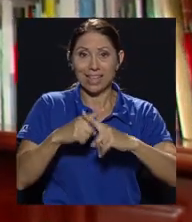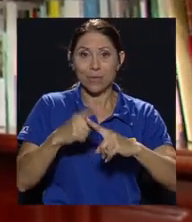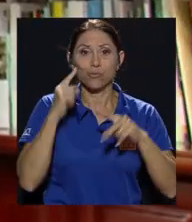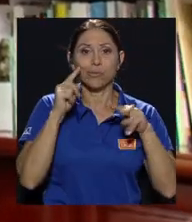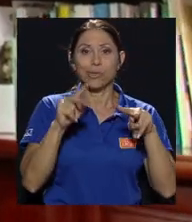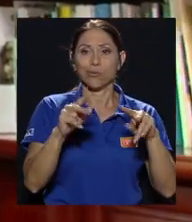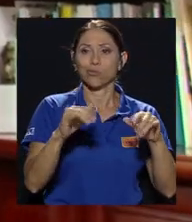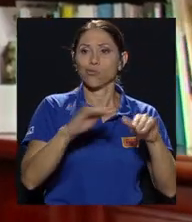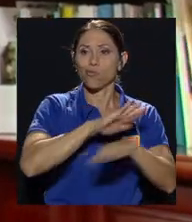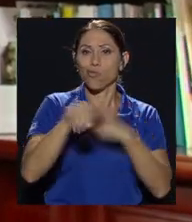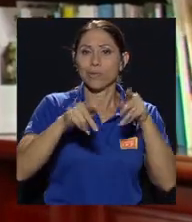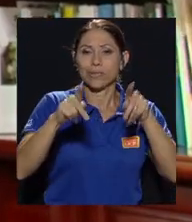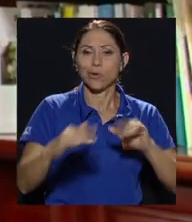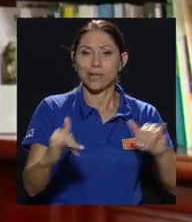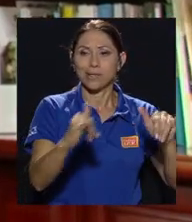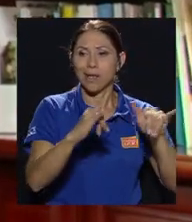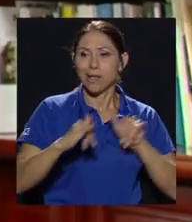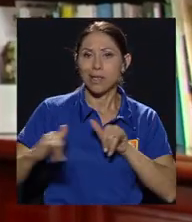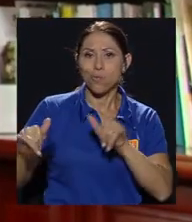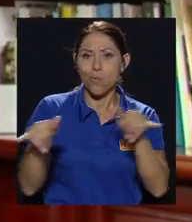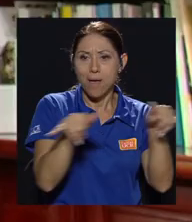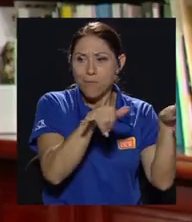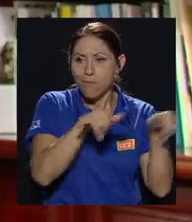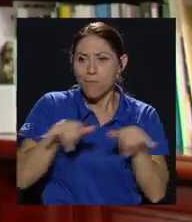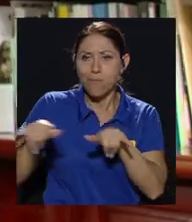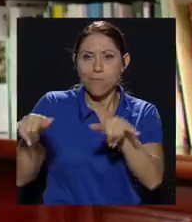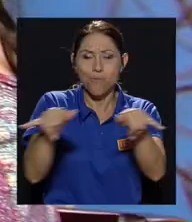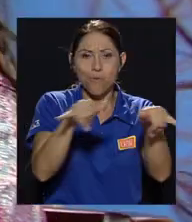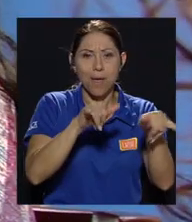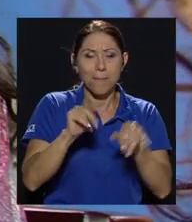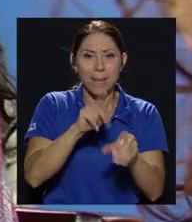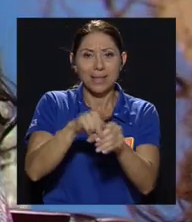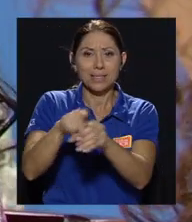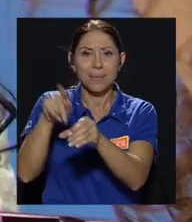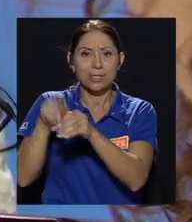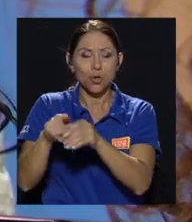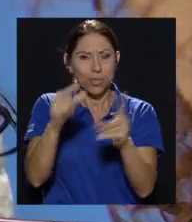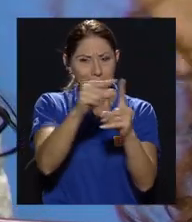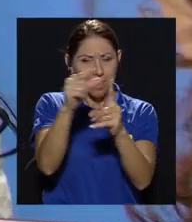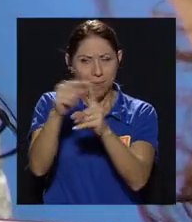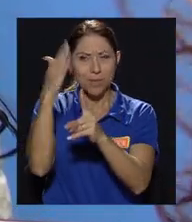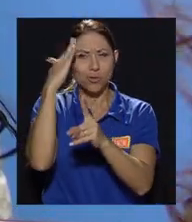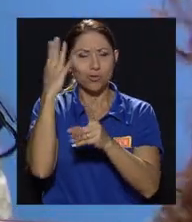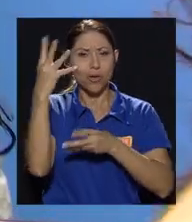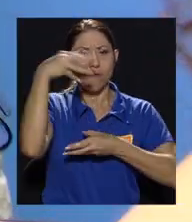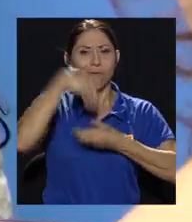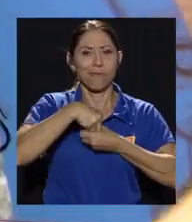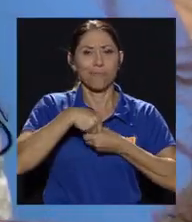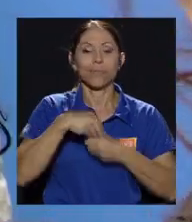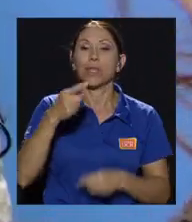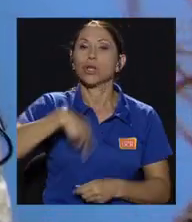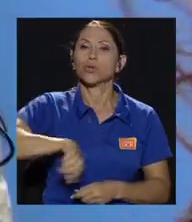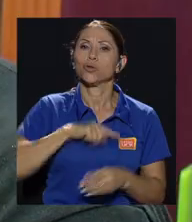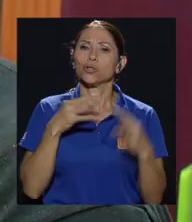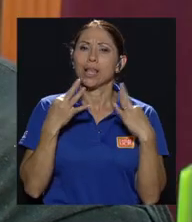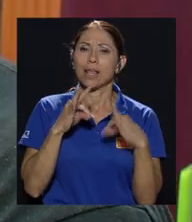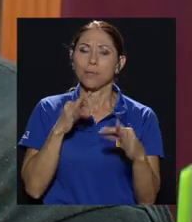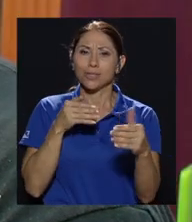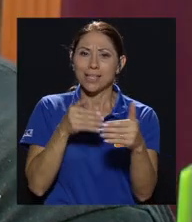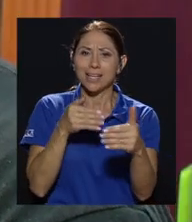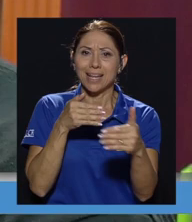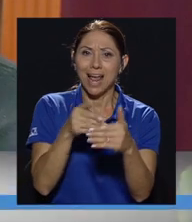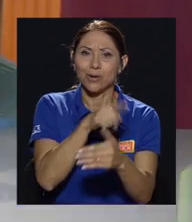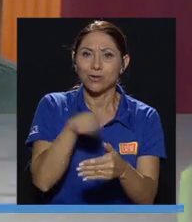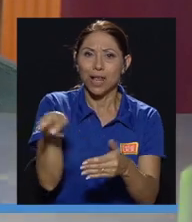horizontalidad, participación e interiorización de términos. Tratamos de hacer fue acercarnos a la población educativa. Nosotros